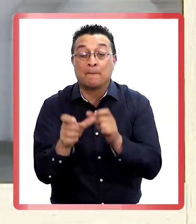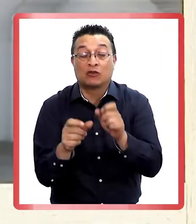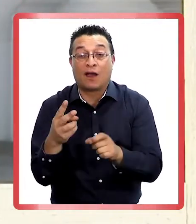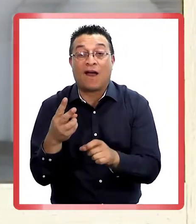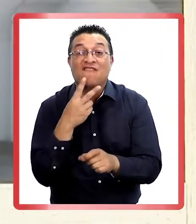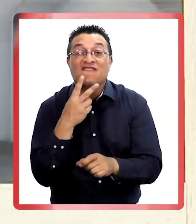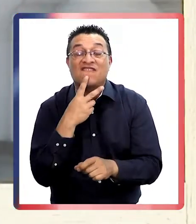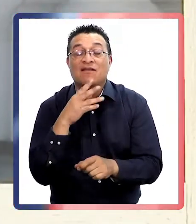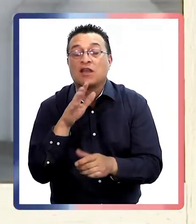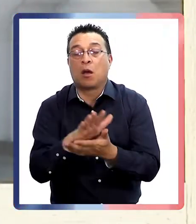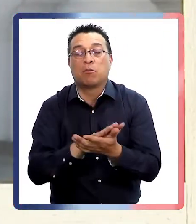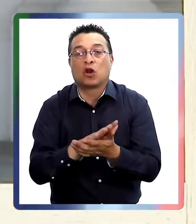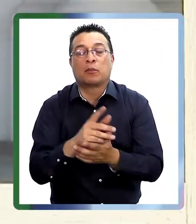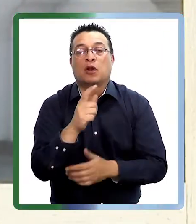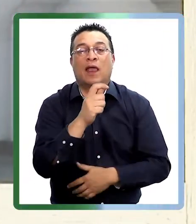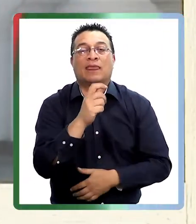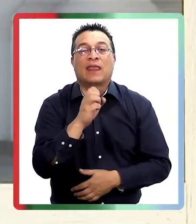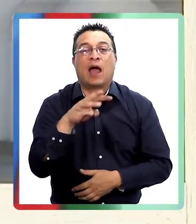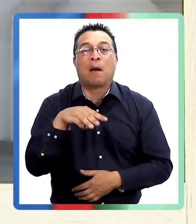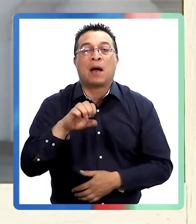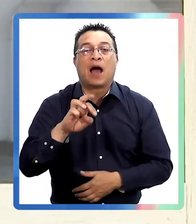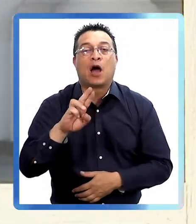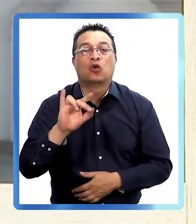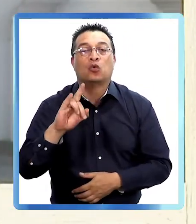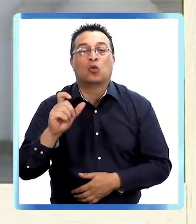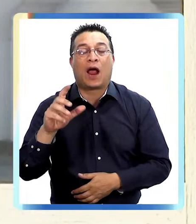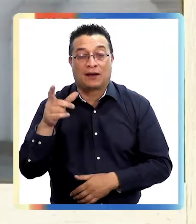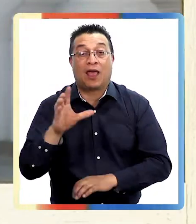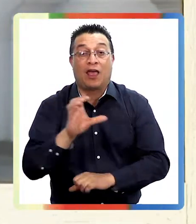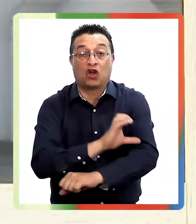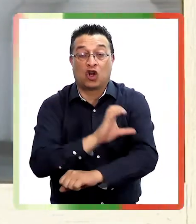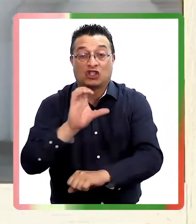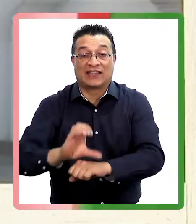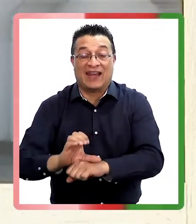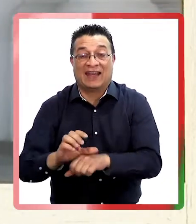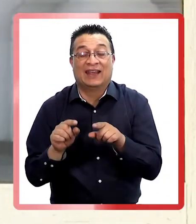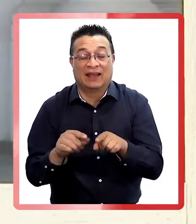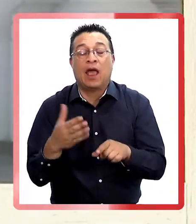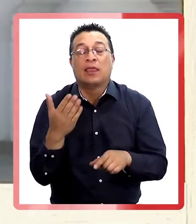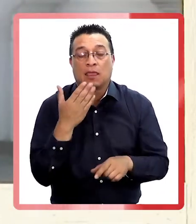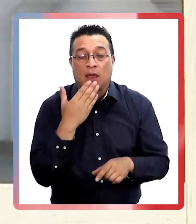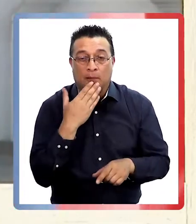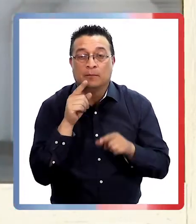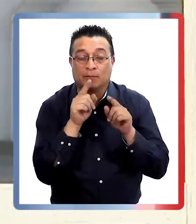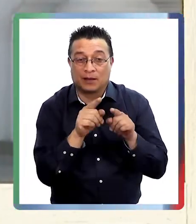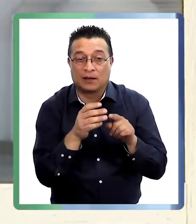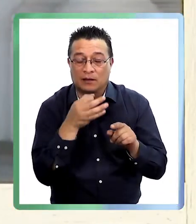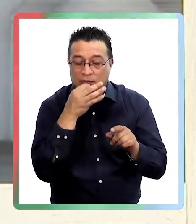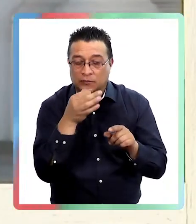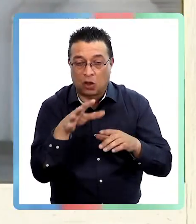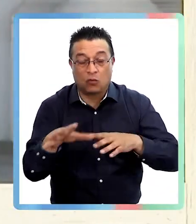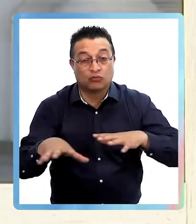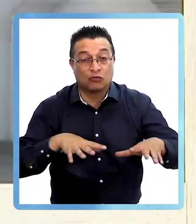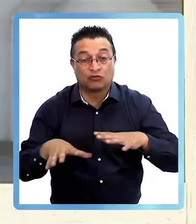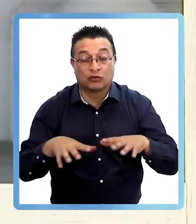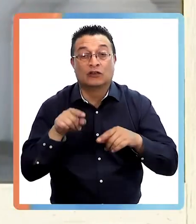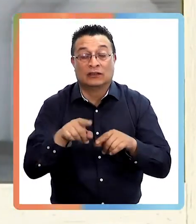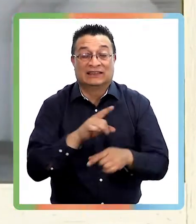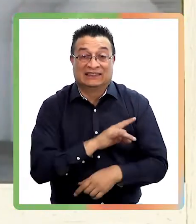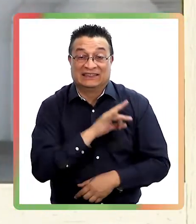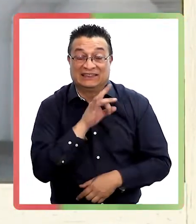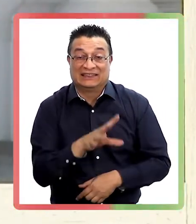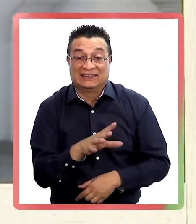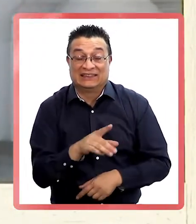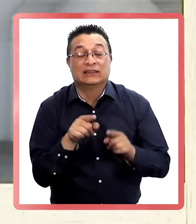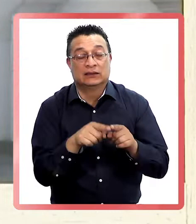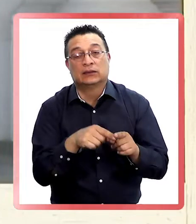la provincia, por ejemplo, de Tamarugal, que estamos hablando donde se ubica Colchane, sino que estamos hablando justamente de quienes se movilizan desde el lado